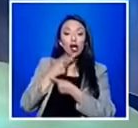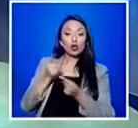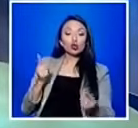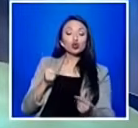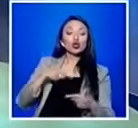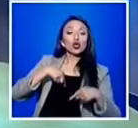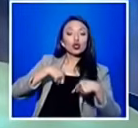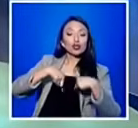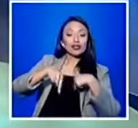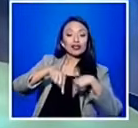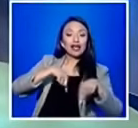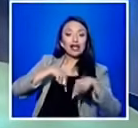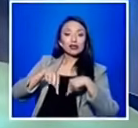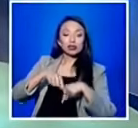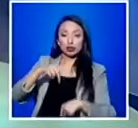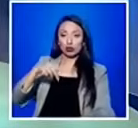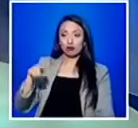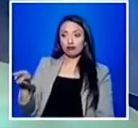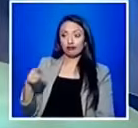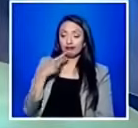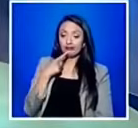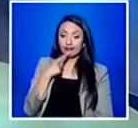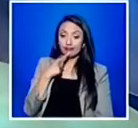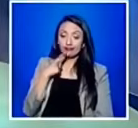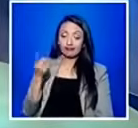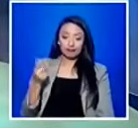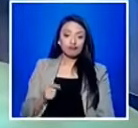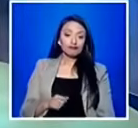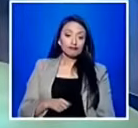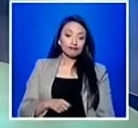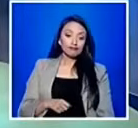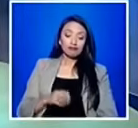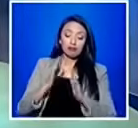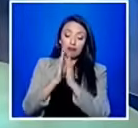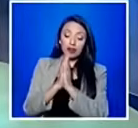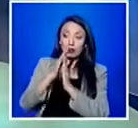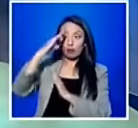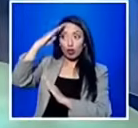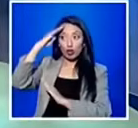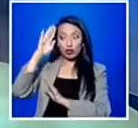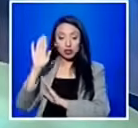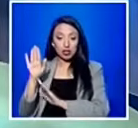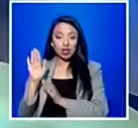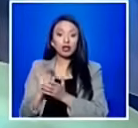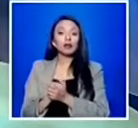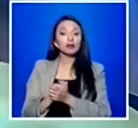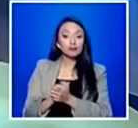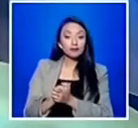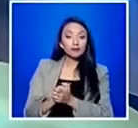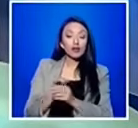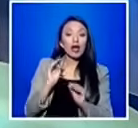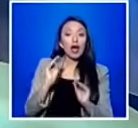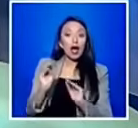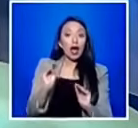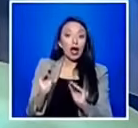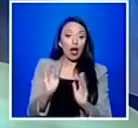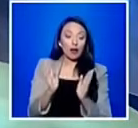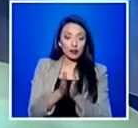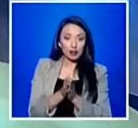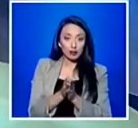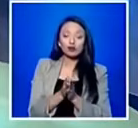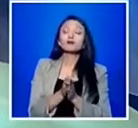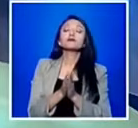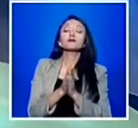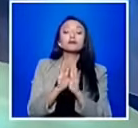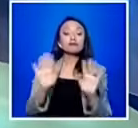la Agencia Metropolitana de Tránsito, así lo ha pedido la Policía Nacional, es un pedido que se lo ha hecho, no hay ningún siniestro de tránsito, pero es lo que ha solicitado la